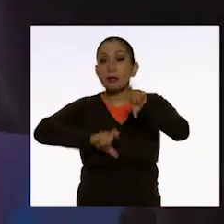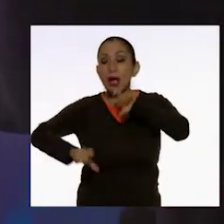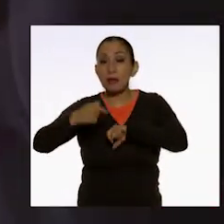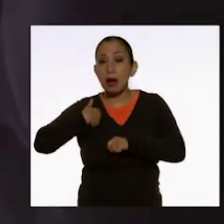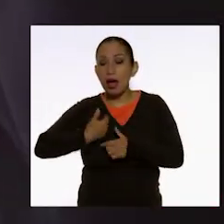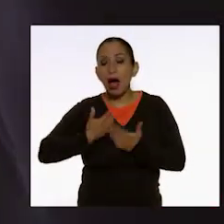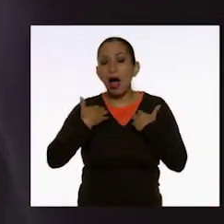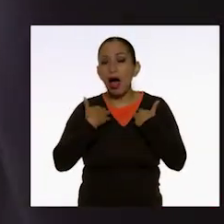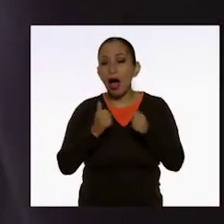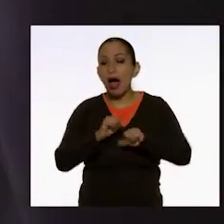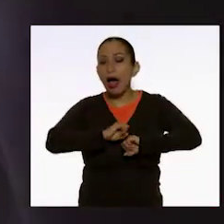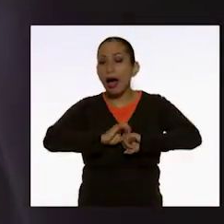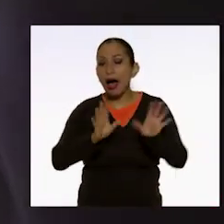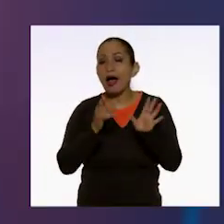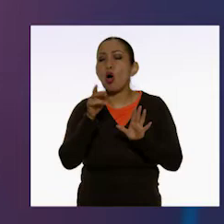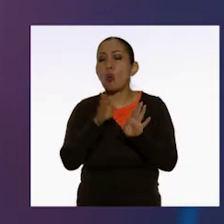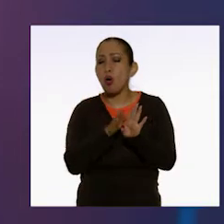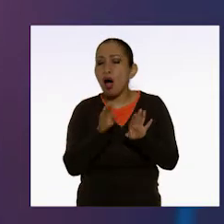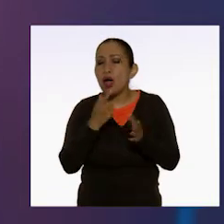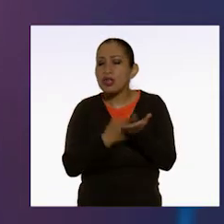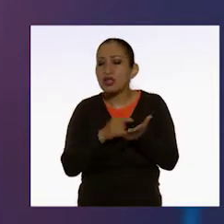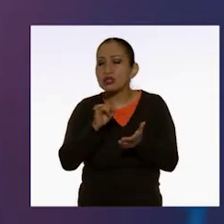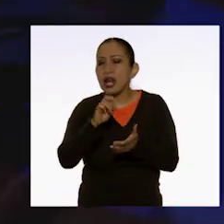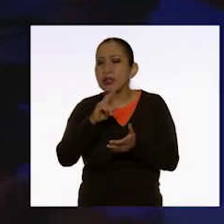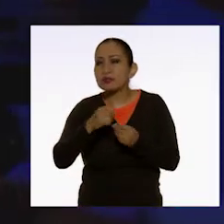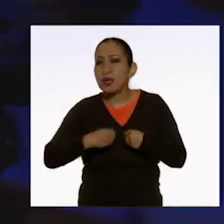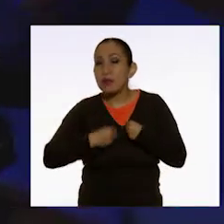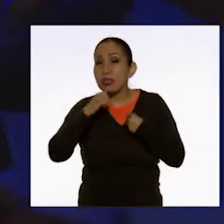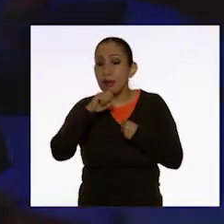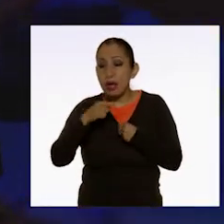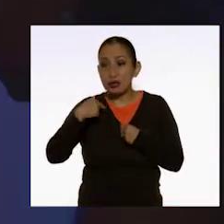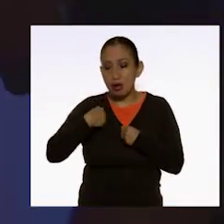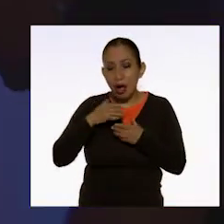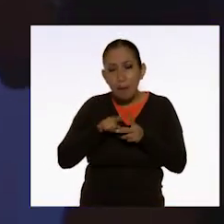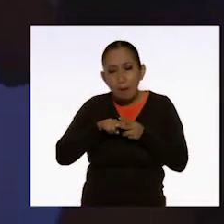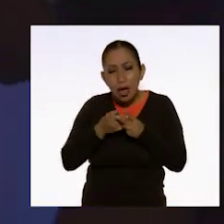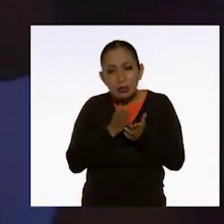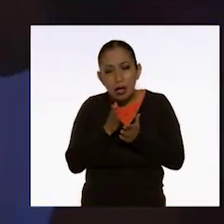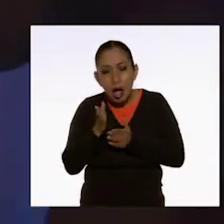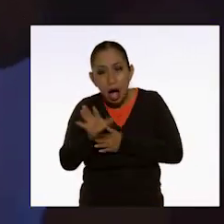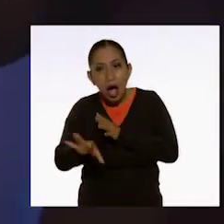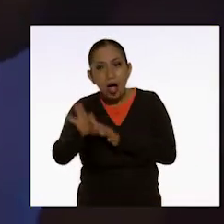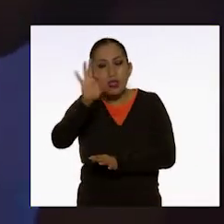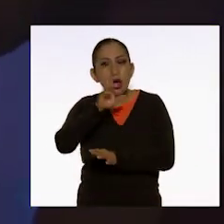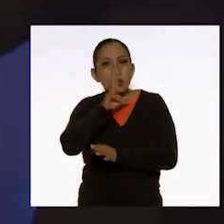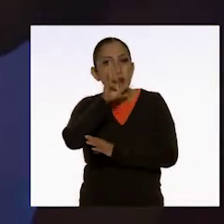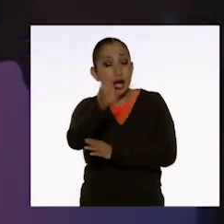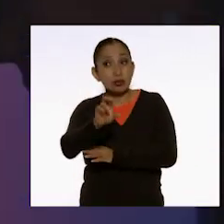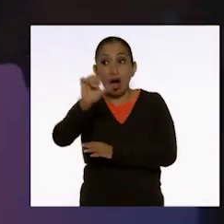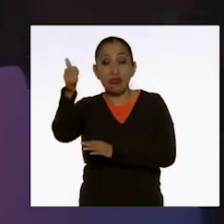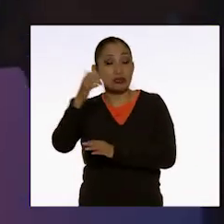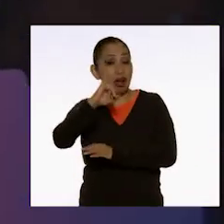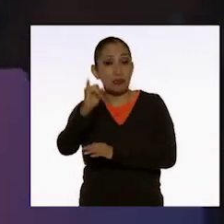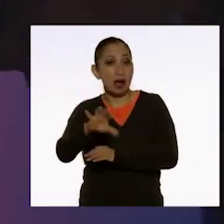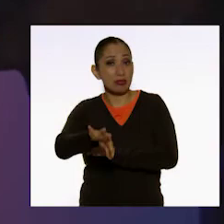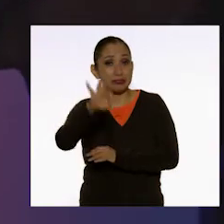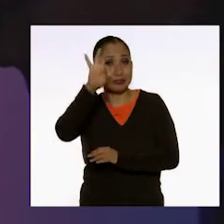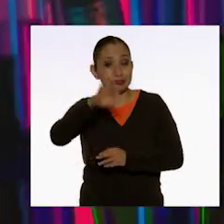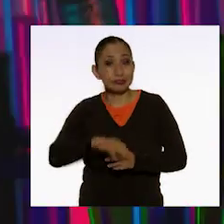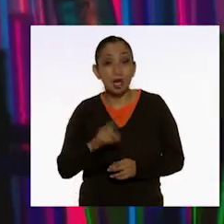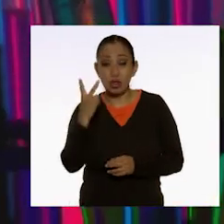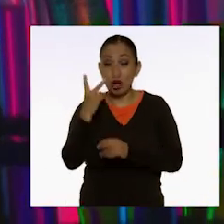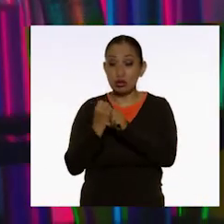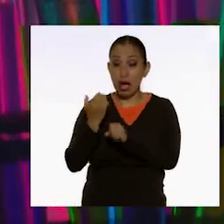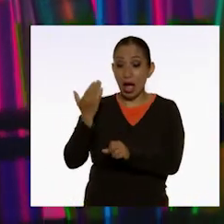ayudó a entender cómo funcionaban los seres vivos. Pero también empezó mi camino para descubrir soluciones que nadie más había encontrado. Hace